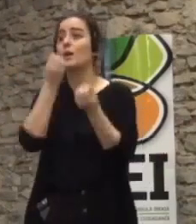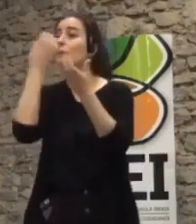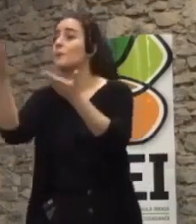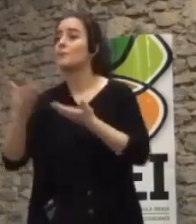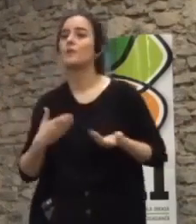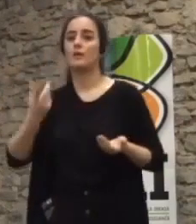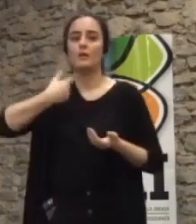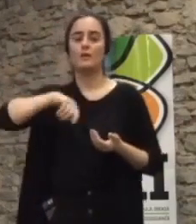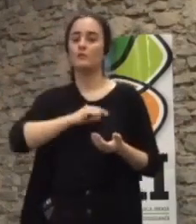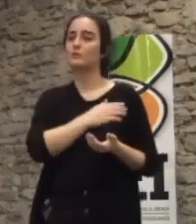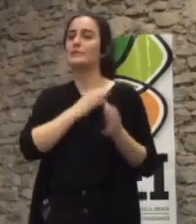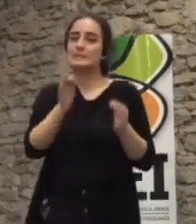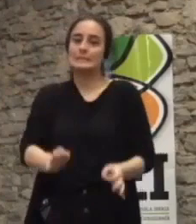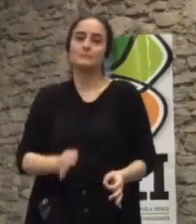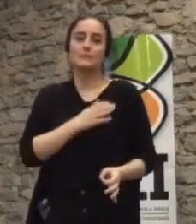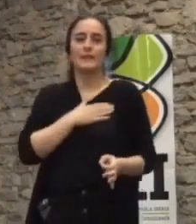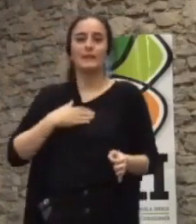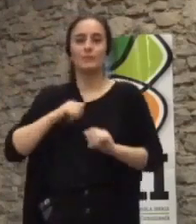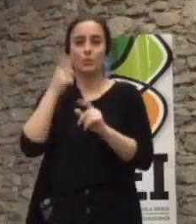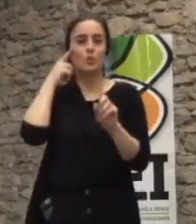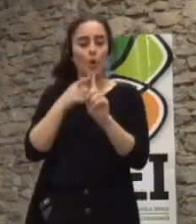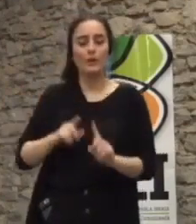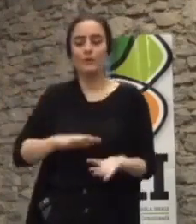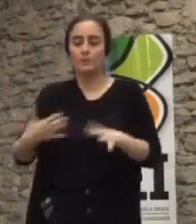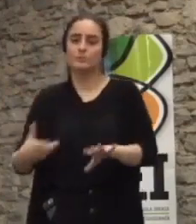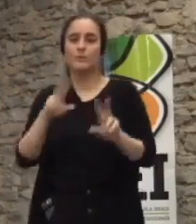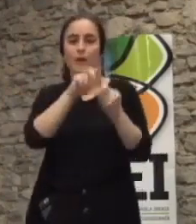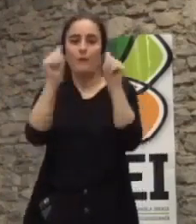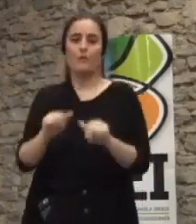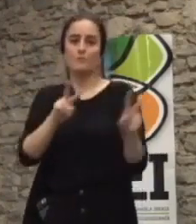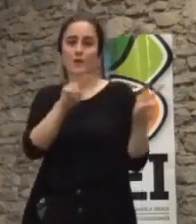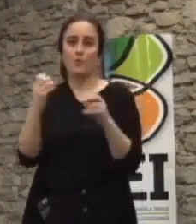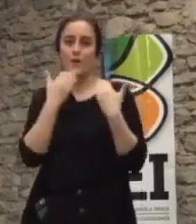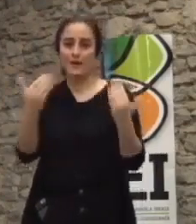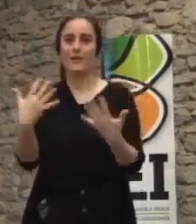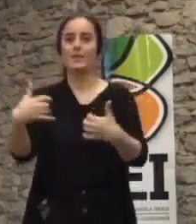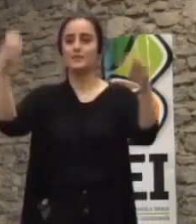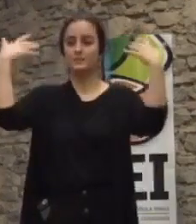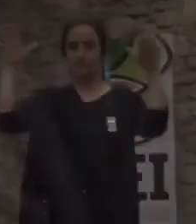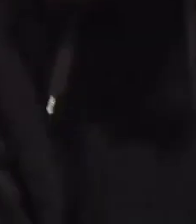estamos dispuestos a buscar nuevas formas de realizar nuestros objetivos. Muchas gracias.